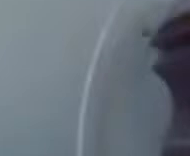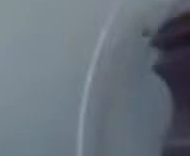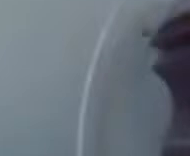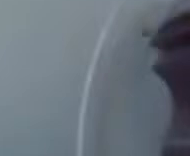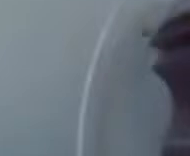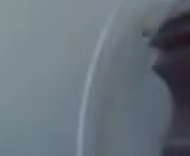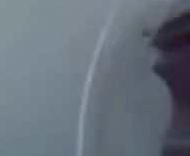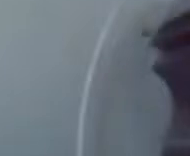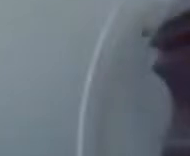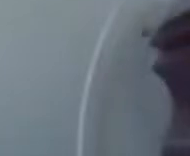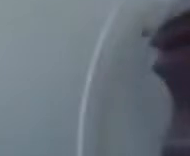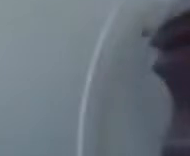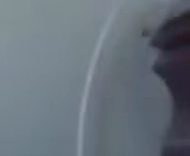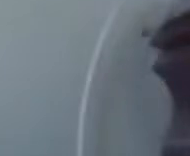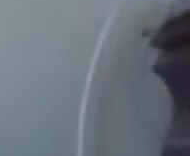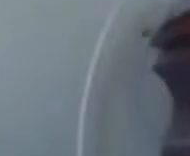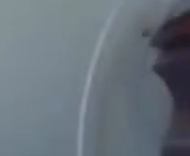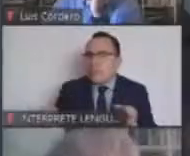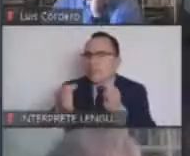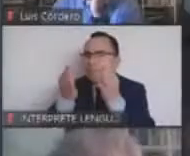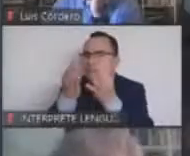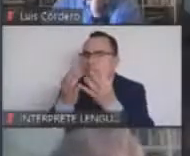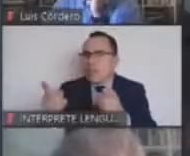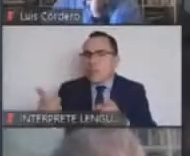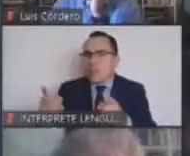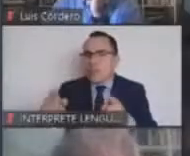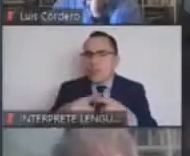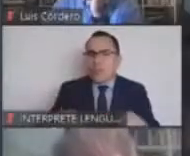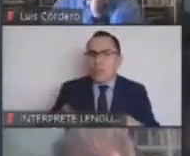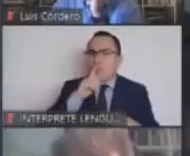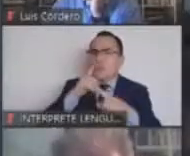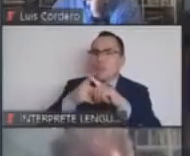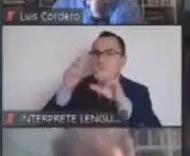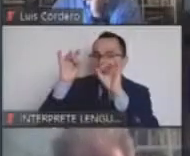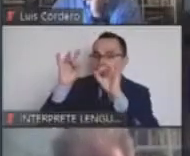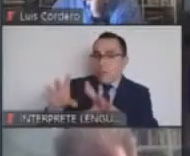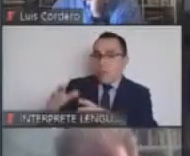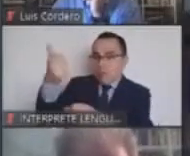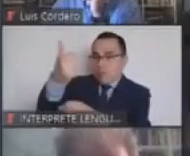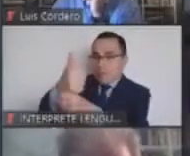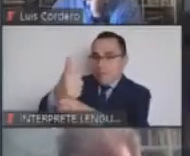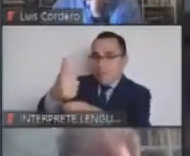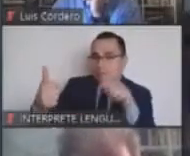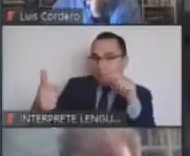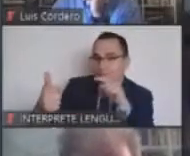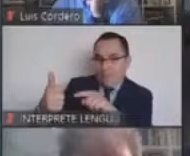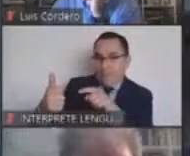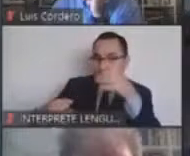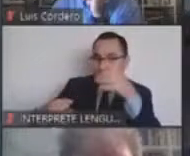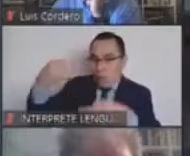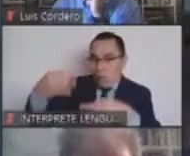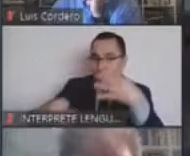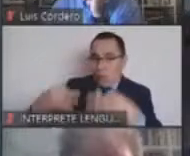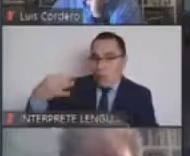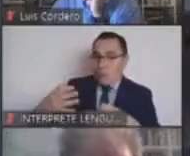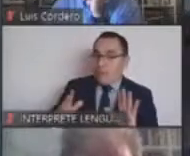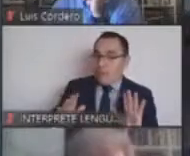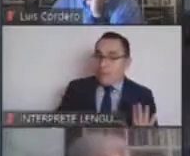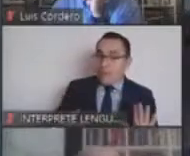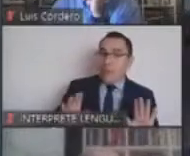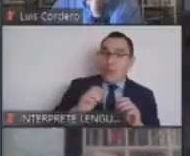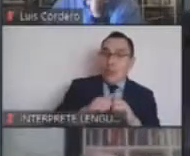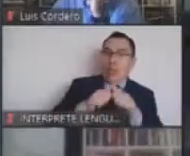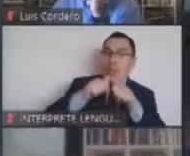privilegiados, como es toda esta parte de los nombramientos, ¿no es cierto?, que un poco están